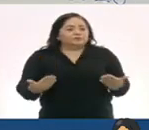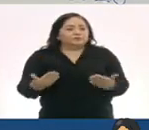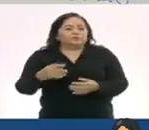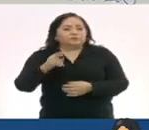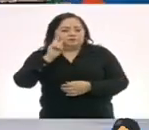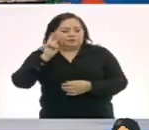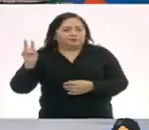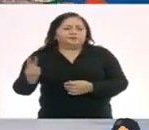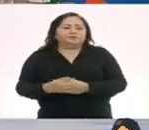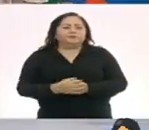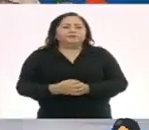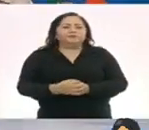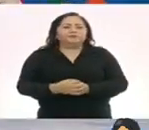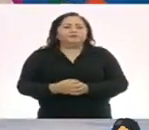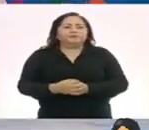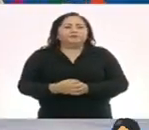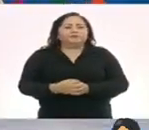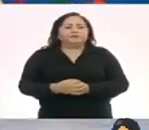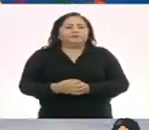desafío. A ver.